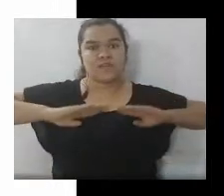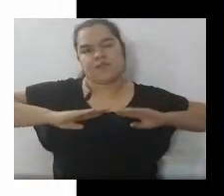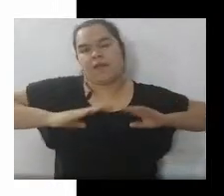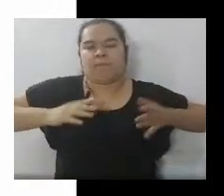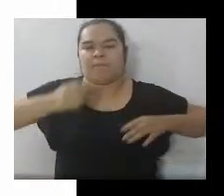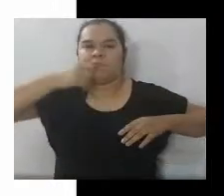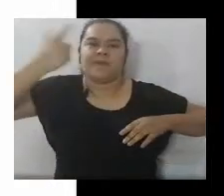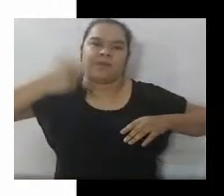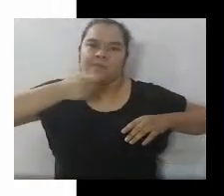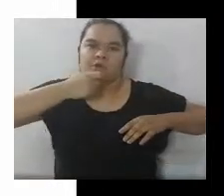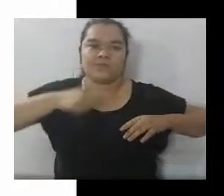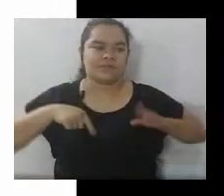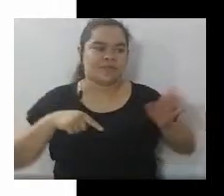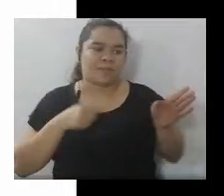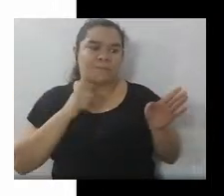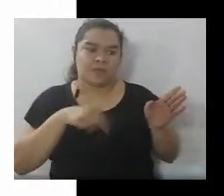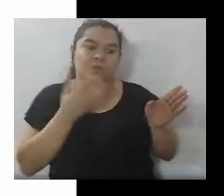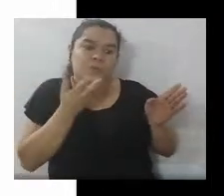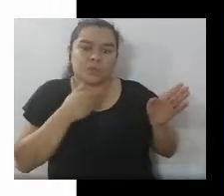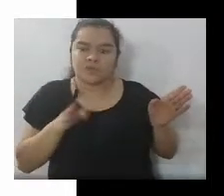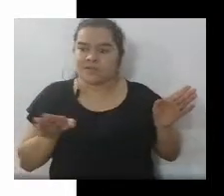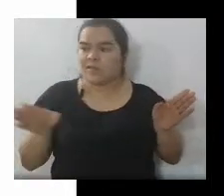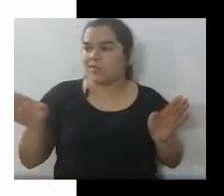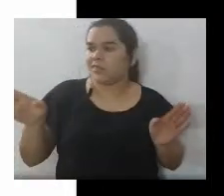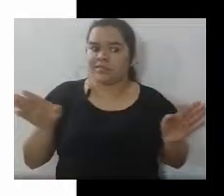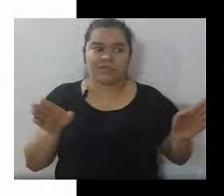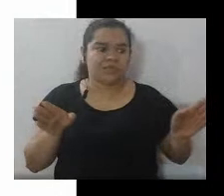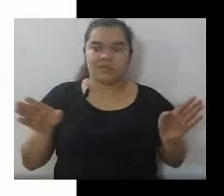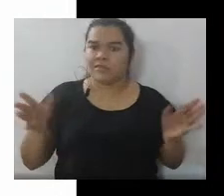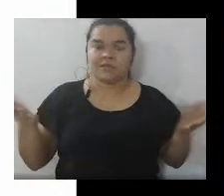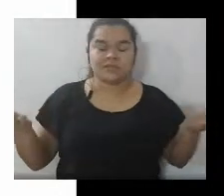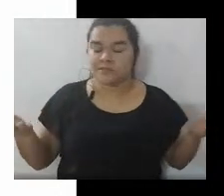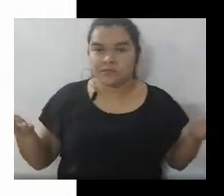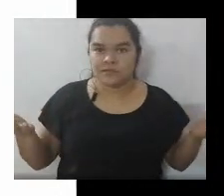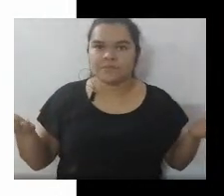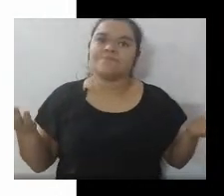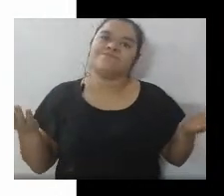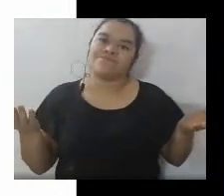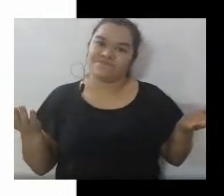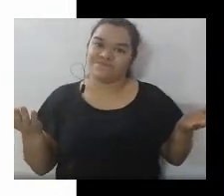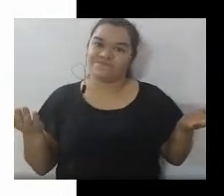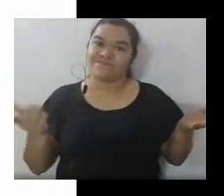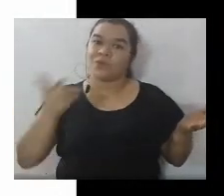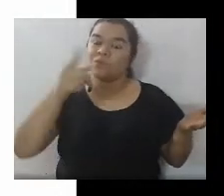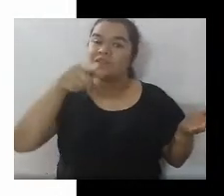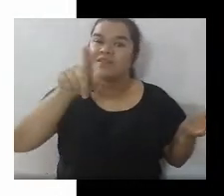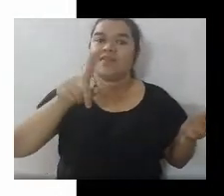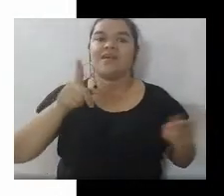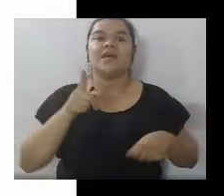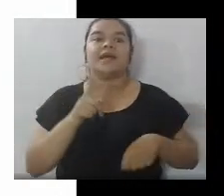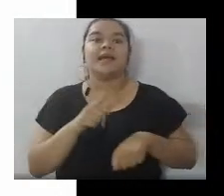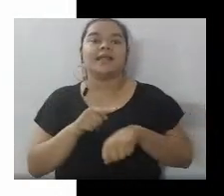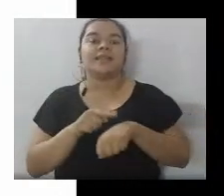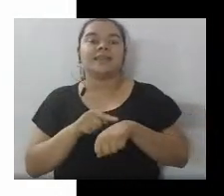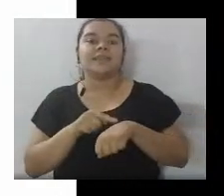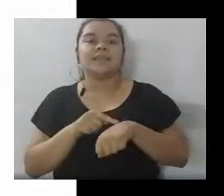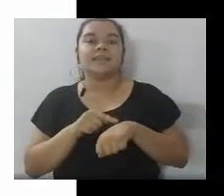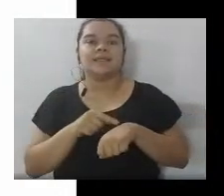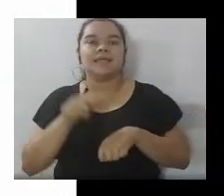sé, digo cualquier cosa, pero obviamente que le tenemos que dar tiempo